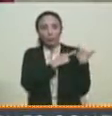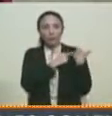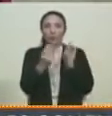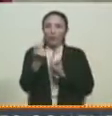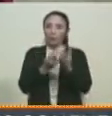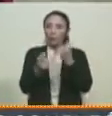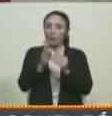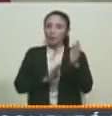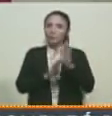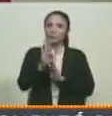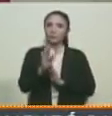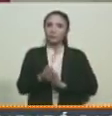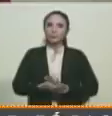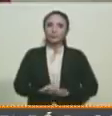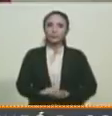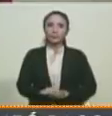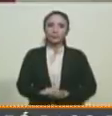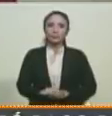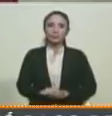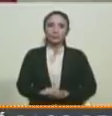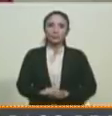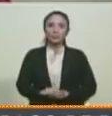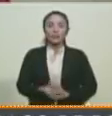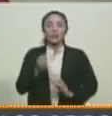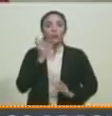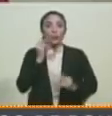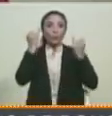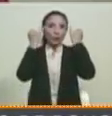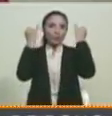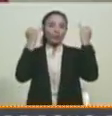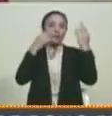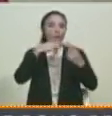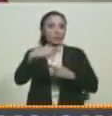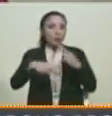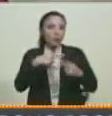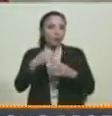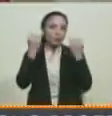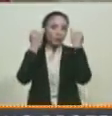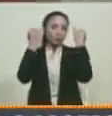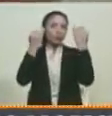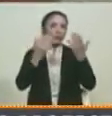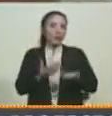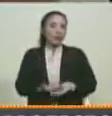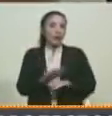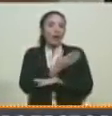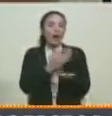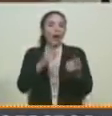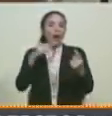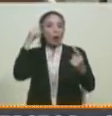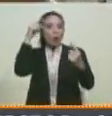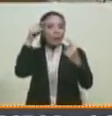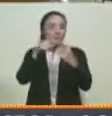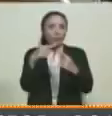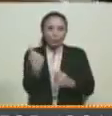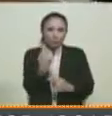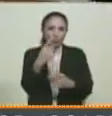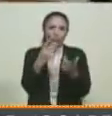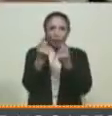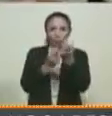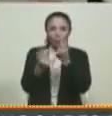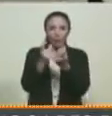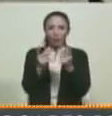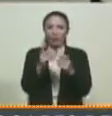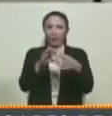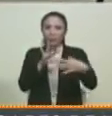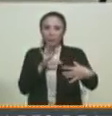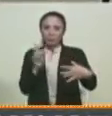Como saben, el concepto de la Revolución Bolivariana no es lo económico aislado, sino es el